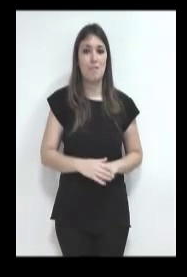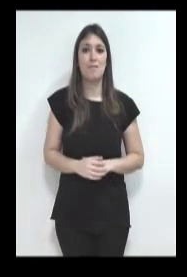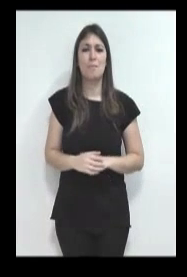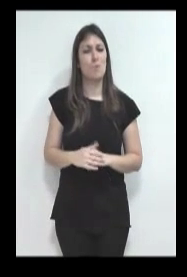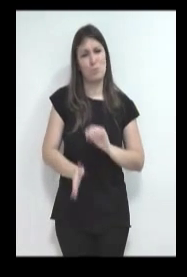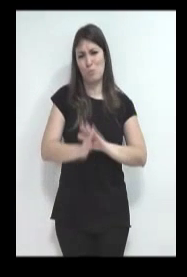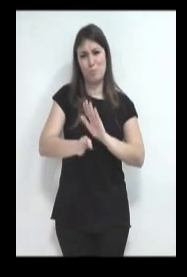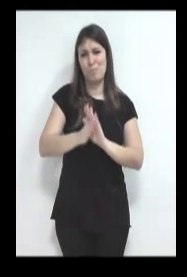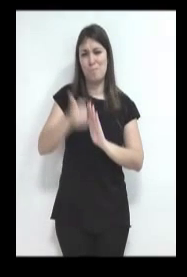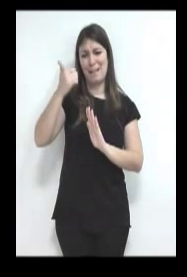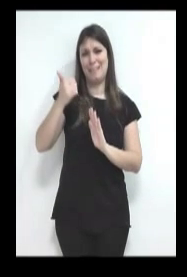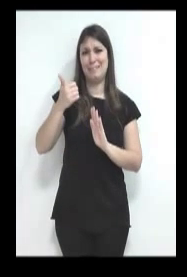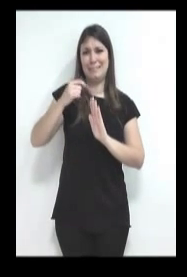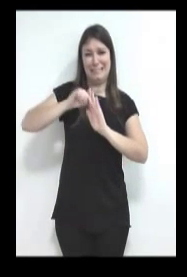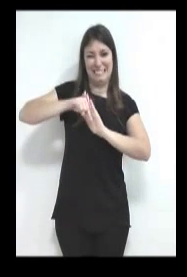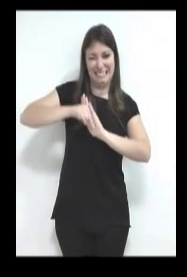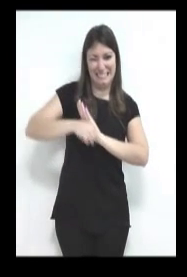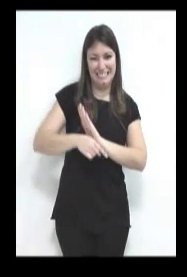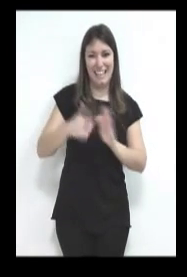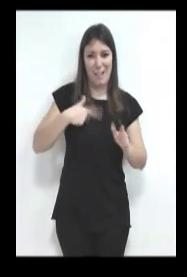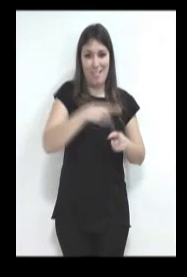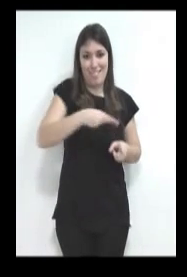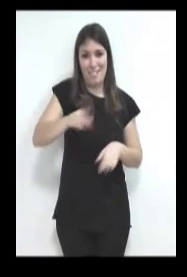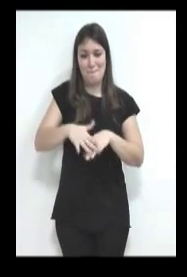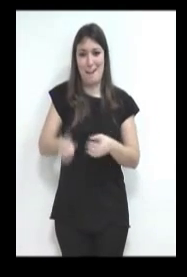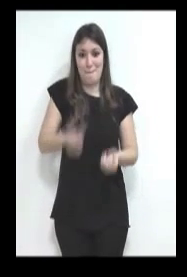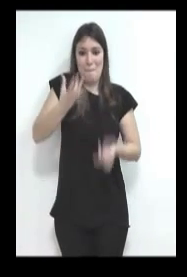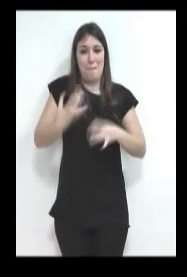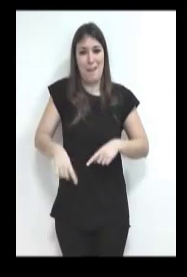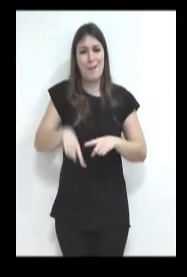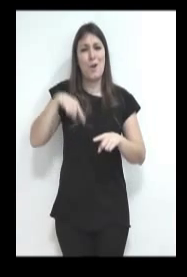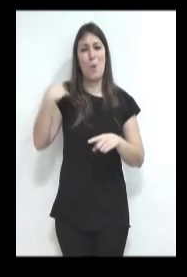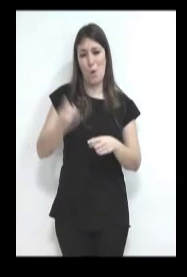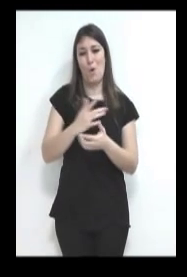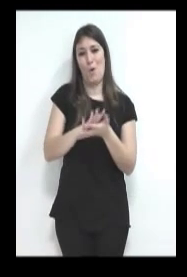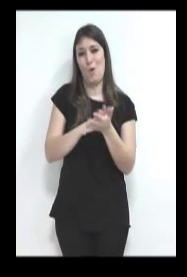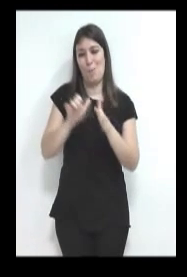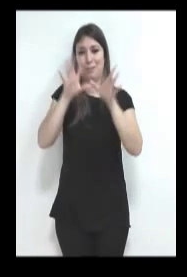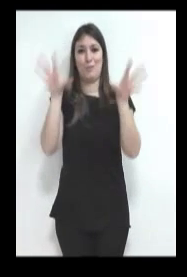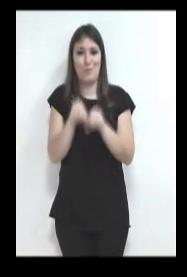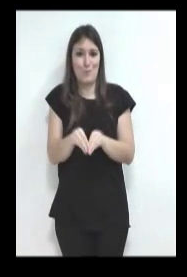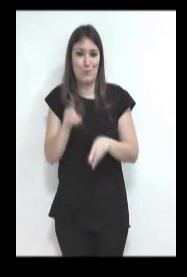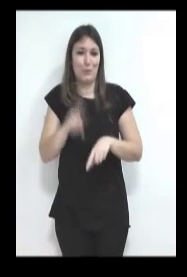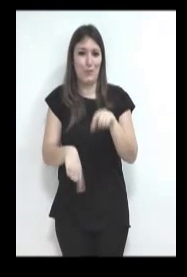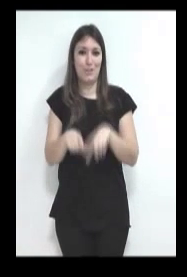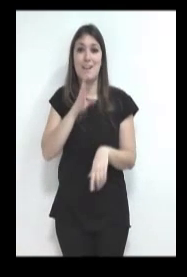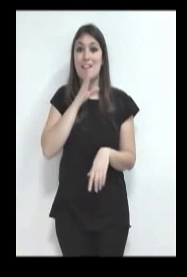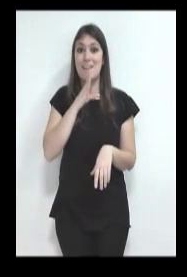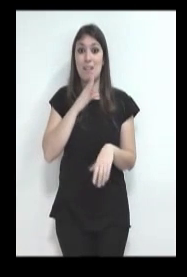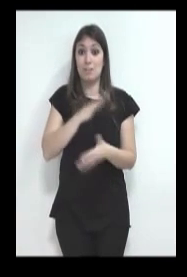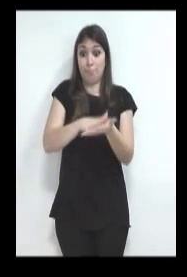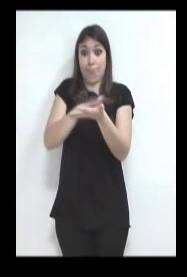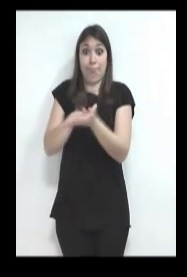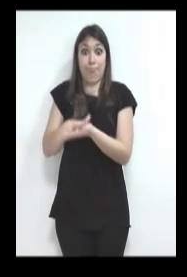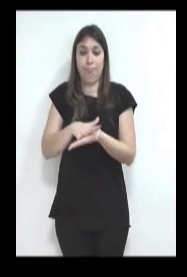seguir metiendo leña al fuego y luego poder sacar más conclusiones de todo esto que